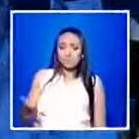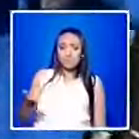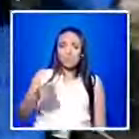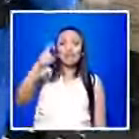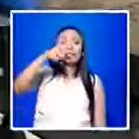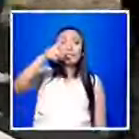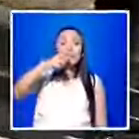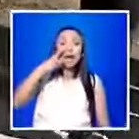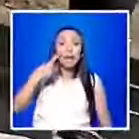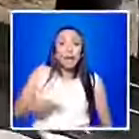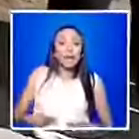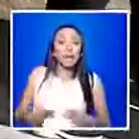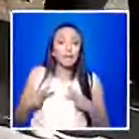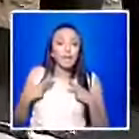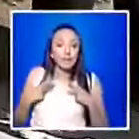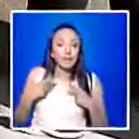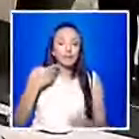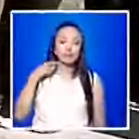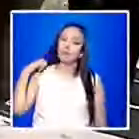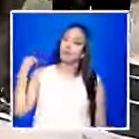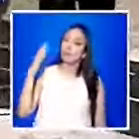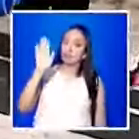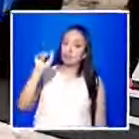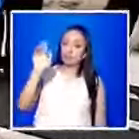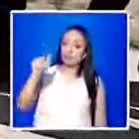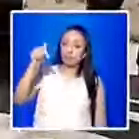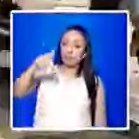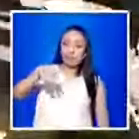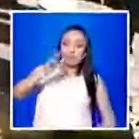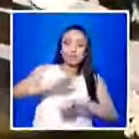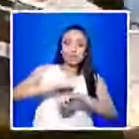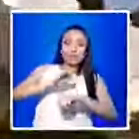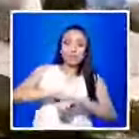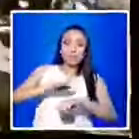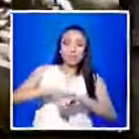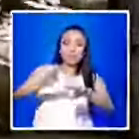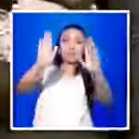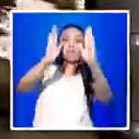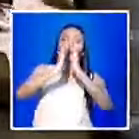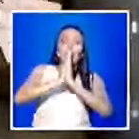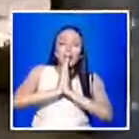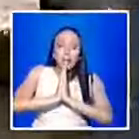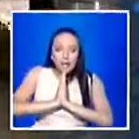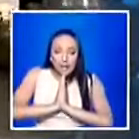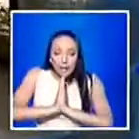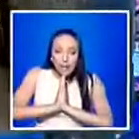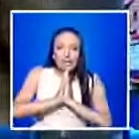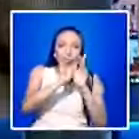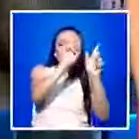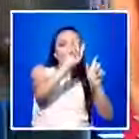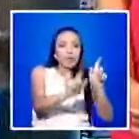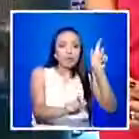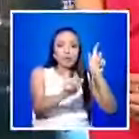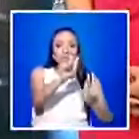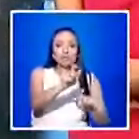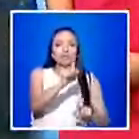porque se necesita para la vida. Nos despedimos con este llamado, con esta súplica de los vecinos, porque no tendrían por qué suplicar. Es un